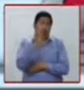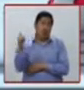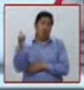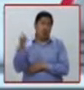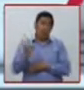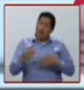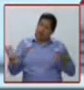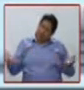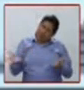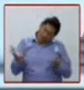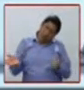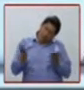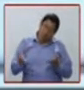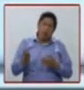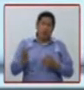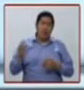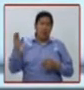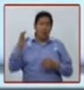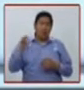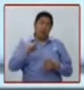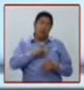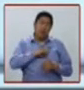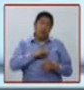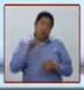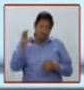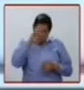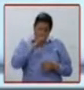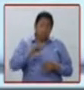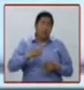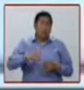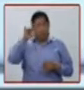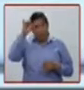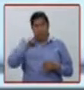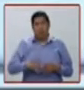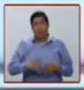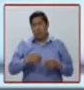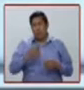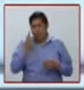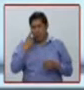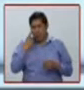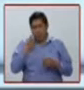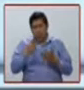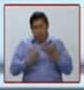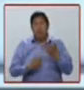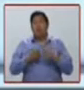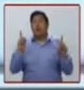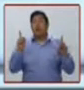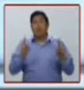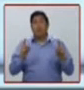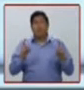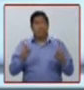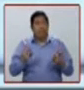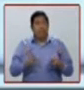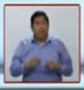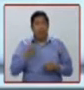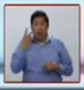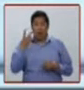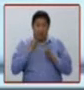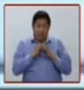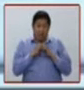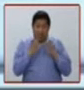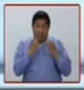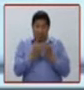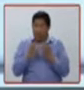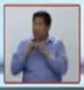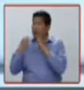policía llegue al lugar para rastrear y encontrar a Verónica Condori. Conocemos ya los datos. Pero también dos equipos